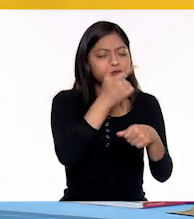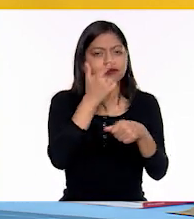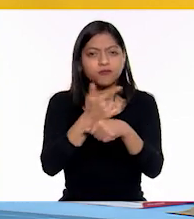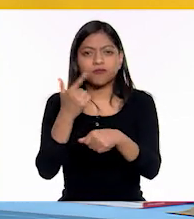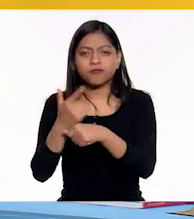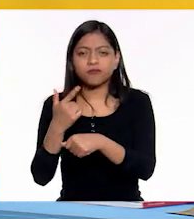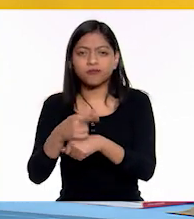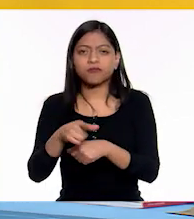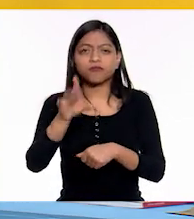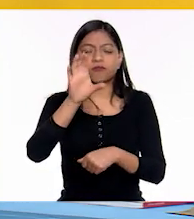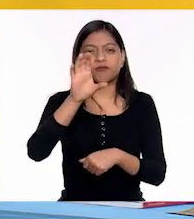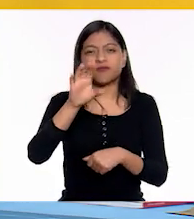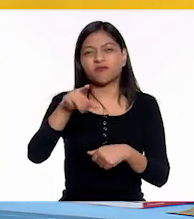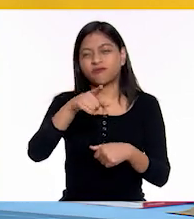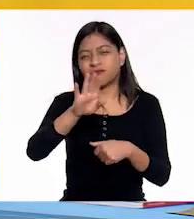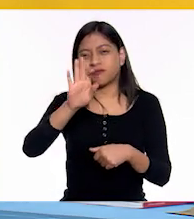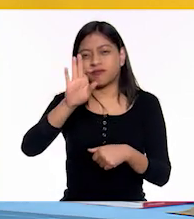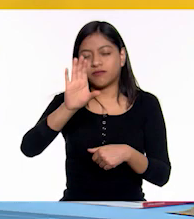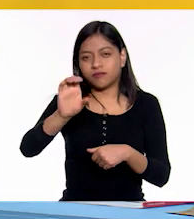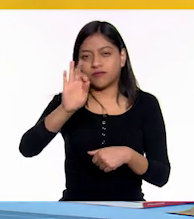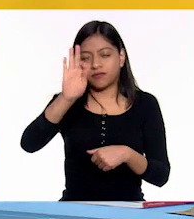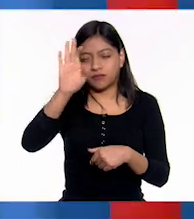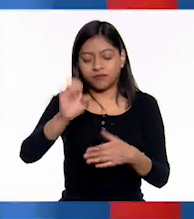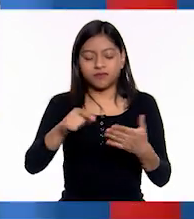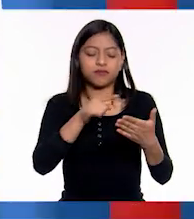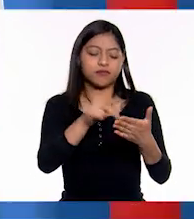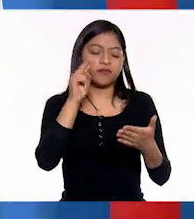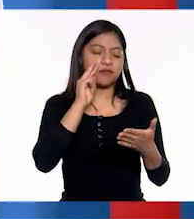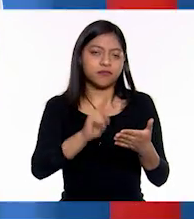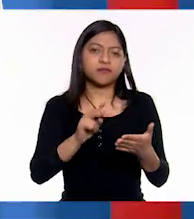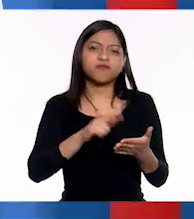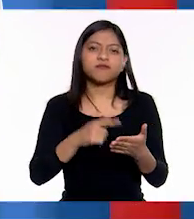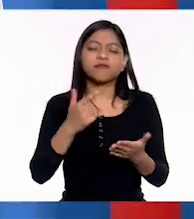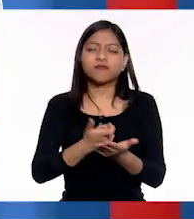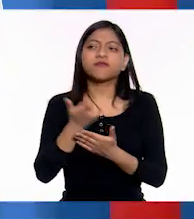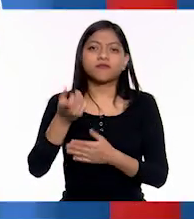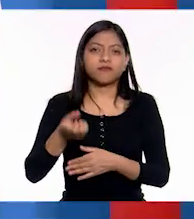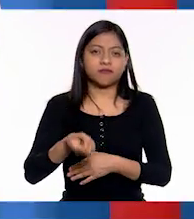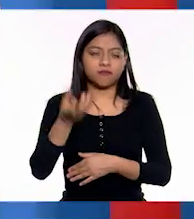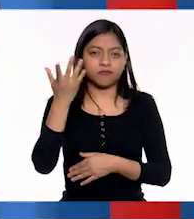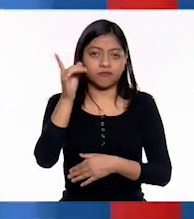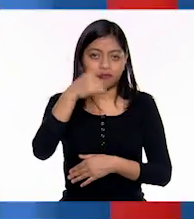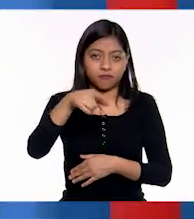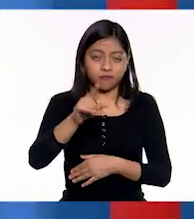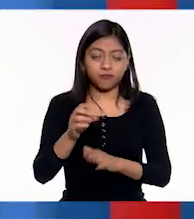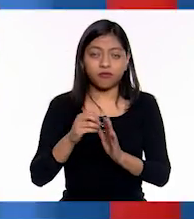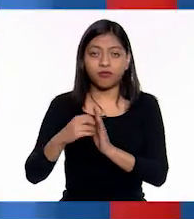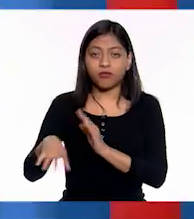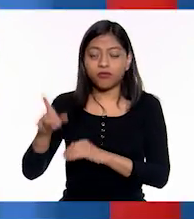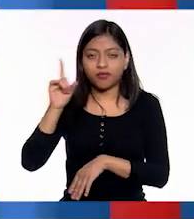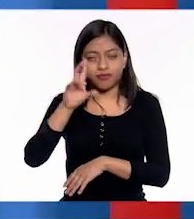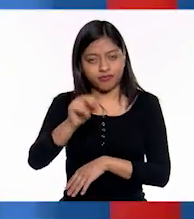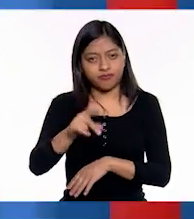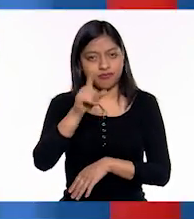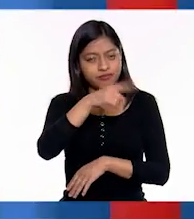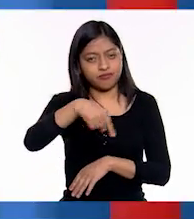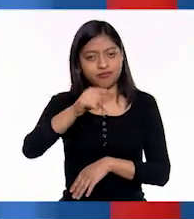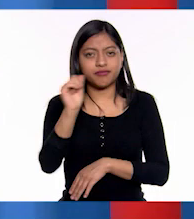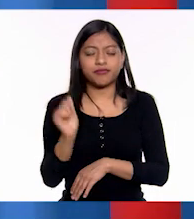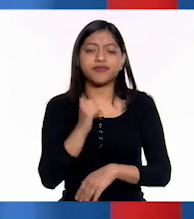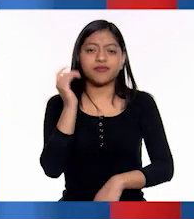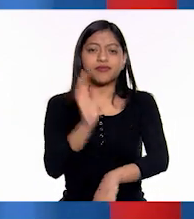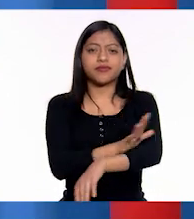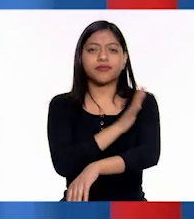las facturas de la electricidad o del gas, por ejemplo. Me parece que no hay pretextos para aprovechar la energía eléctrica y de otros tipos